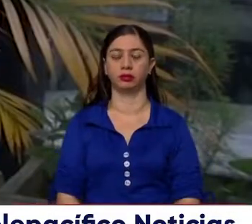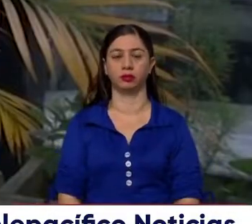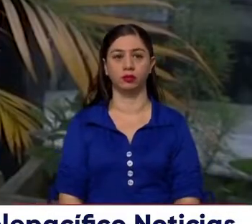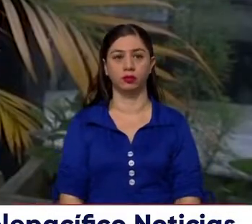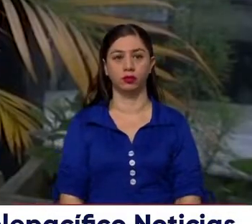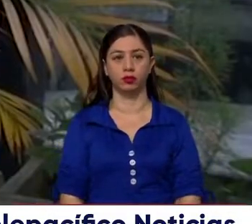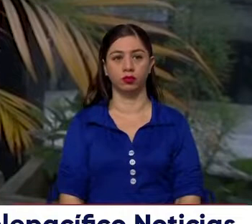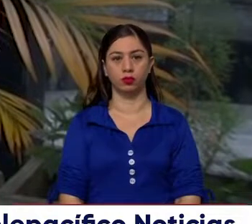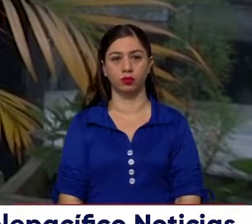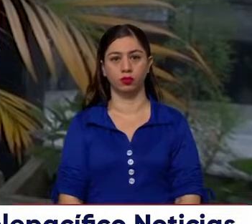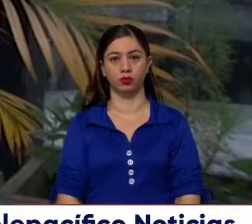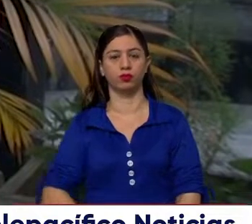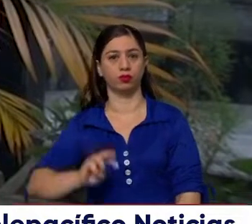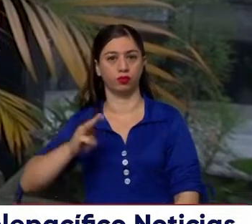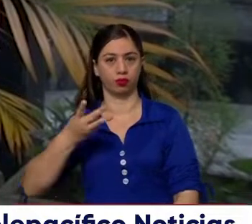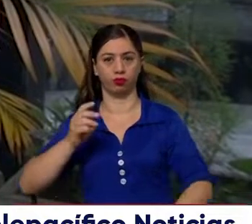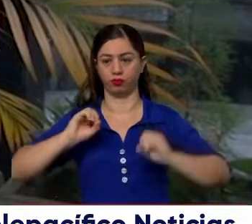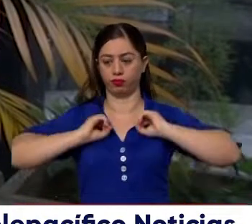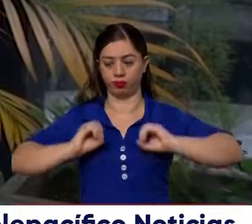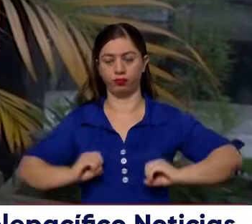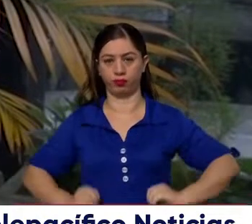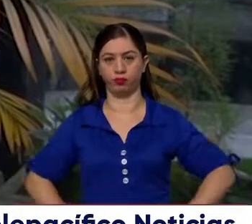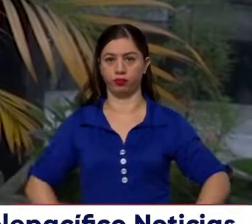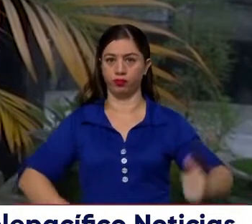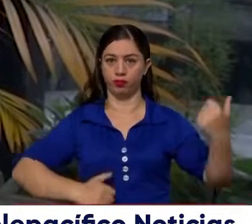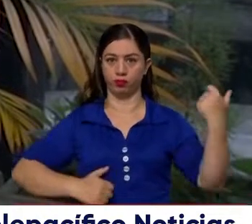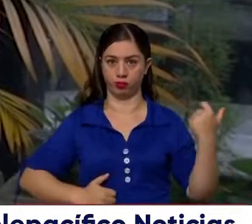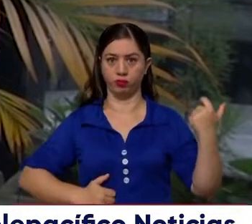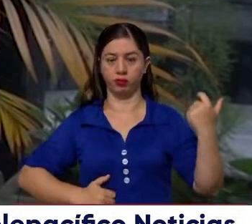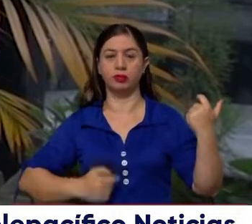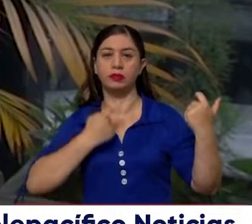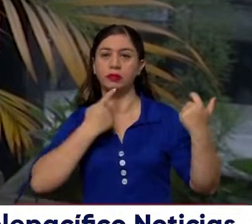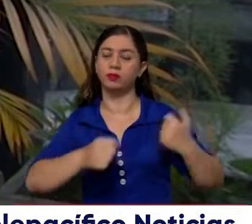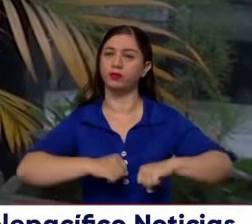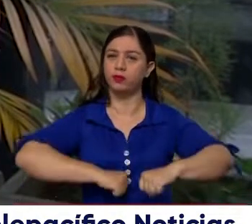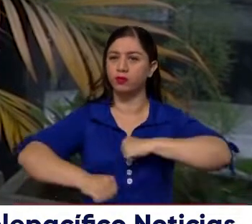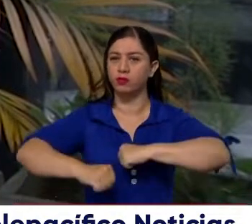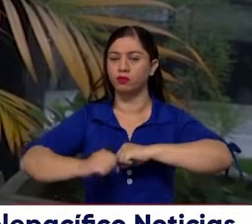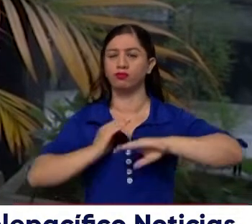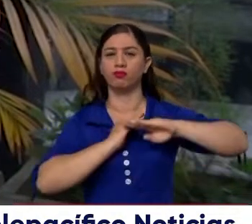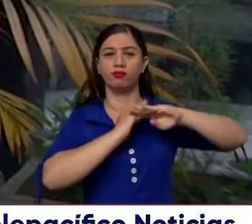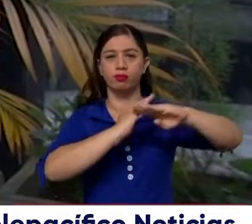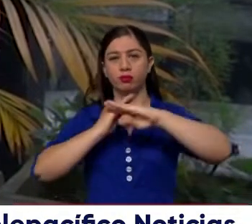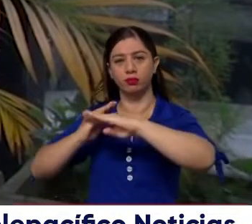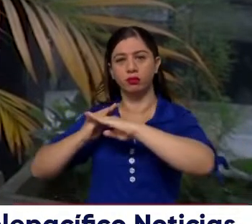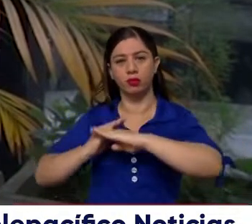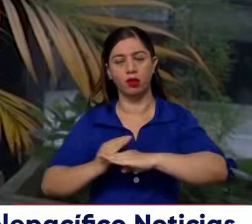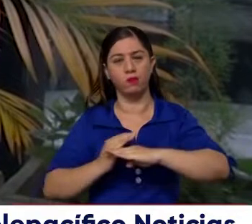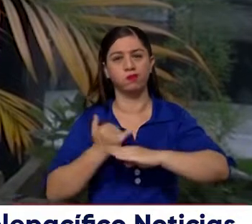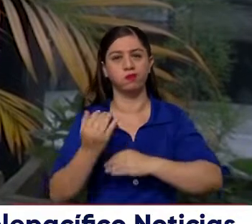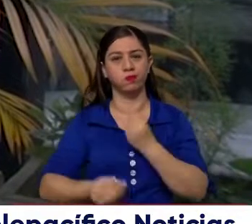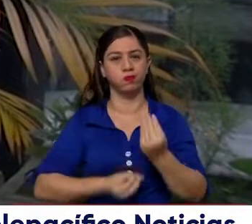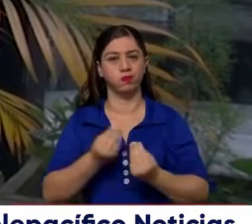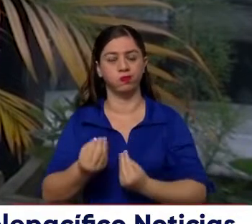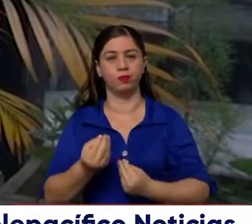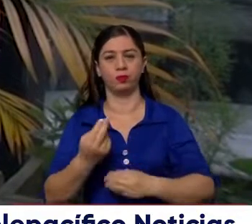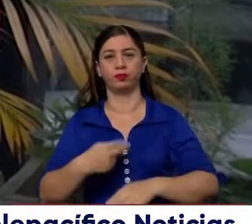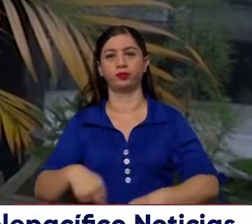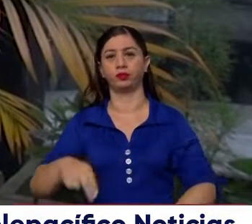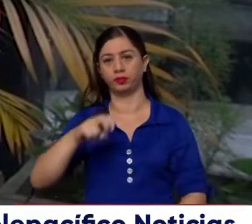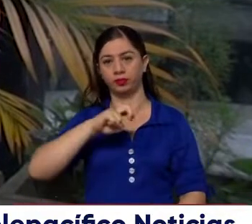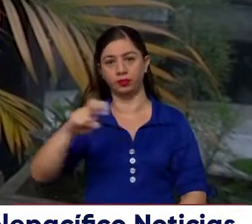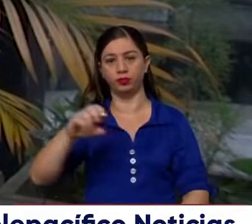desde la tercera división del ejército nacional se ha indicado que los operativos para contrarrestar el actuar delincuencial y el nororiente del departamento